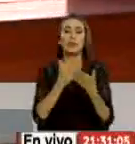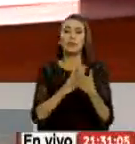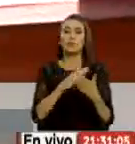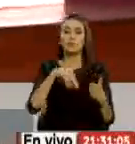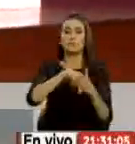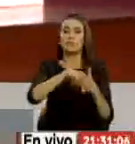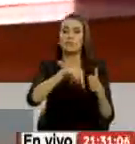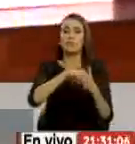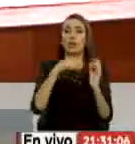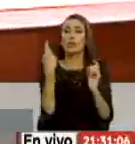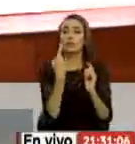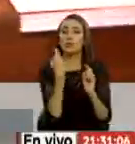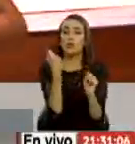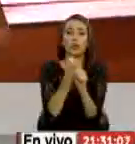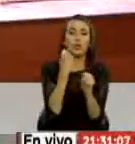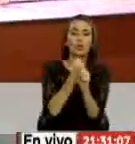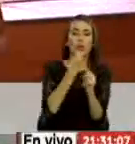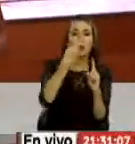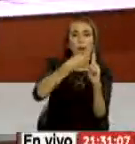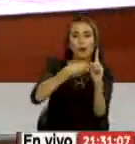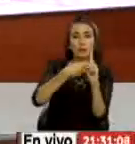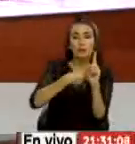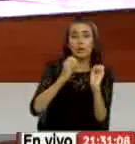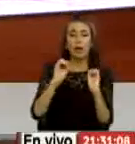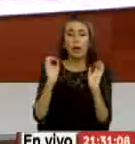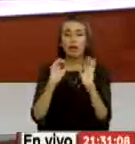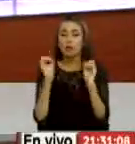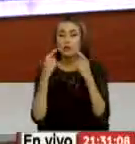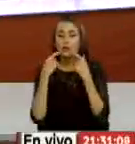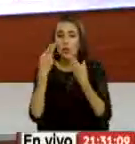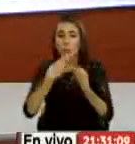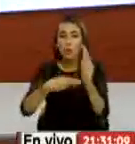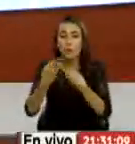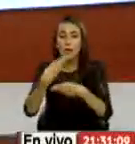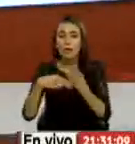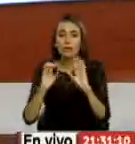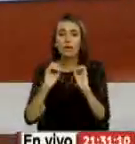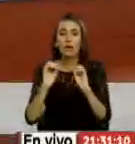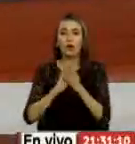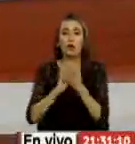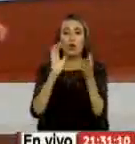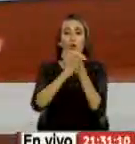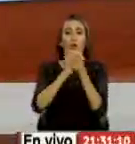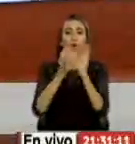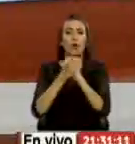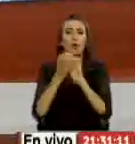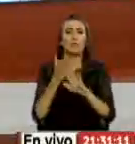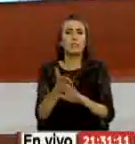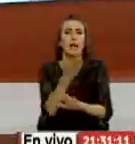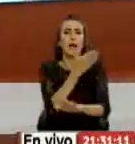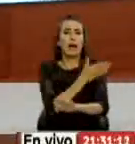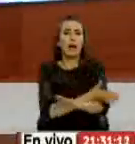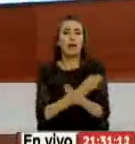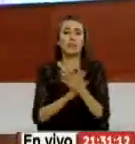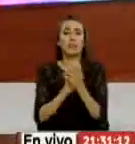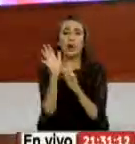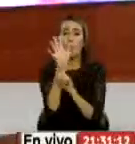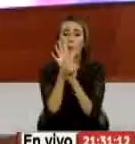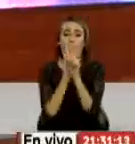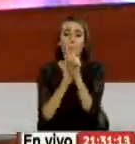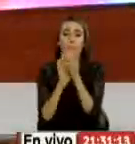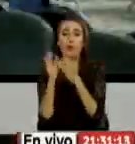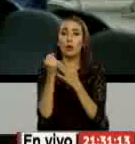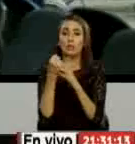en los mercados y sobrevivir, o quizás casarnos de temprana edad y estar expuesta a una violencia de género y